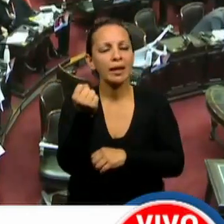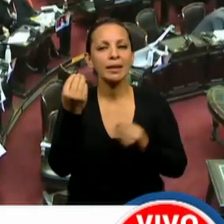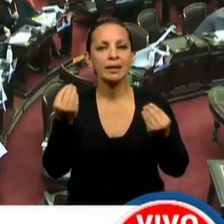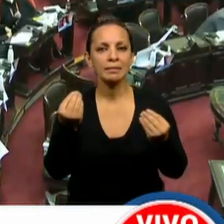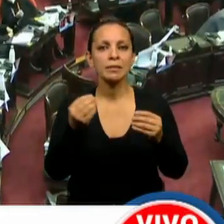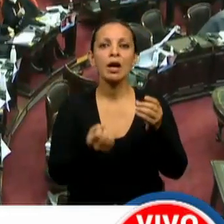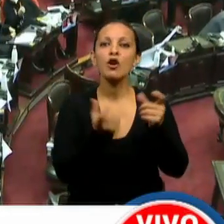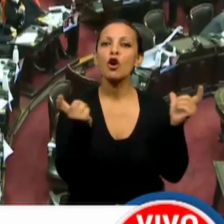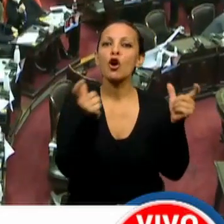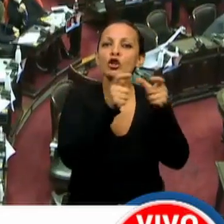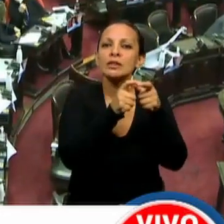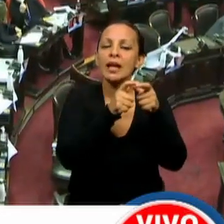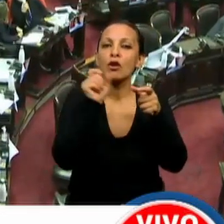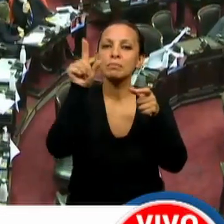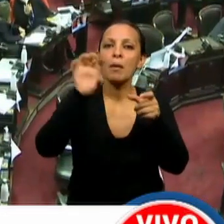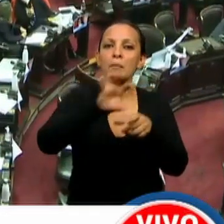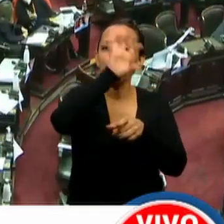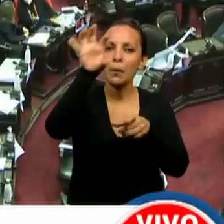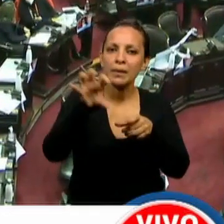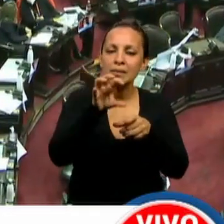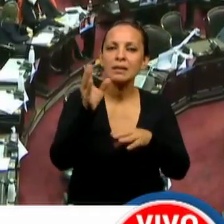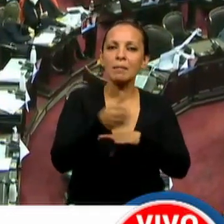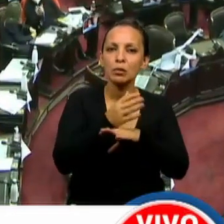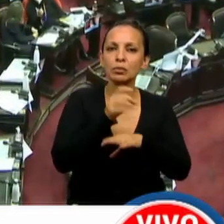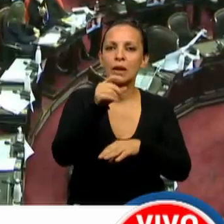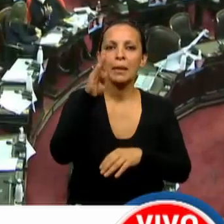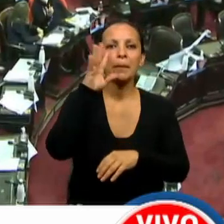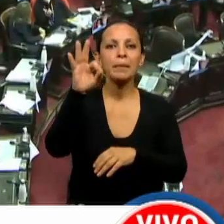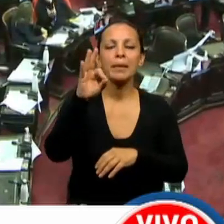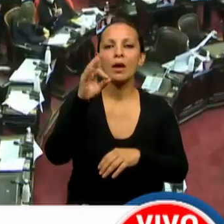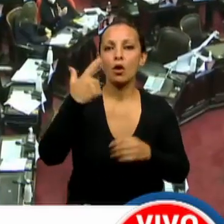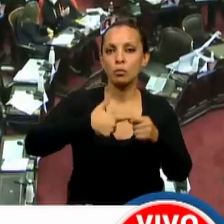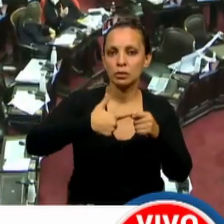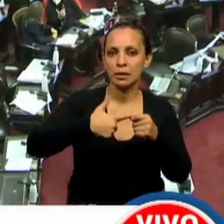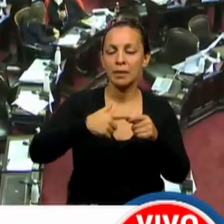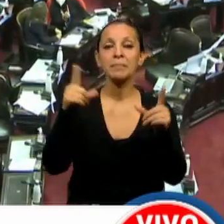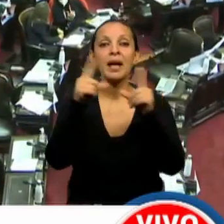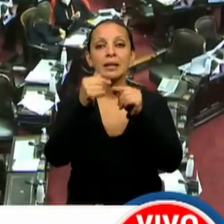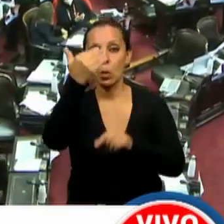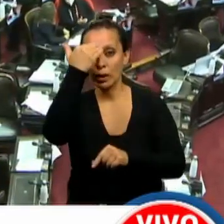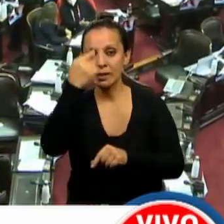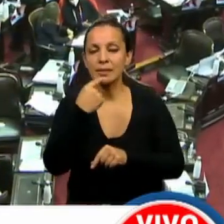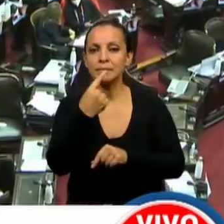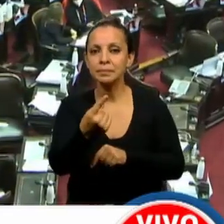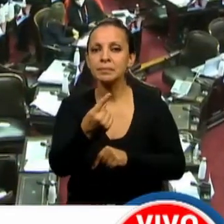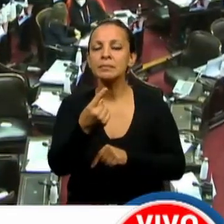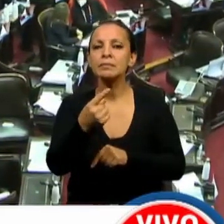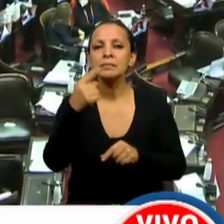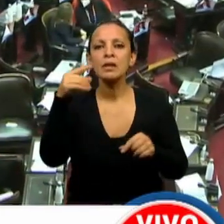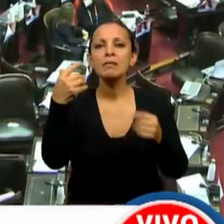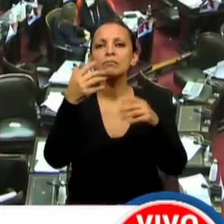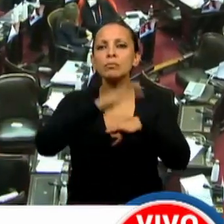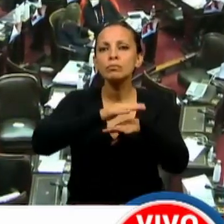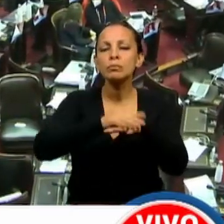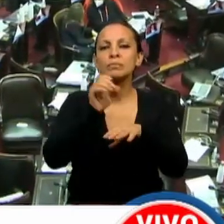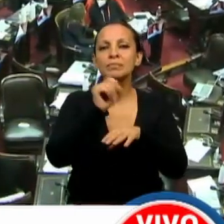un consejo de las provincias productoras de biocombustibles. El artículo 15 establece las funciones y objetivos de